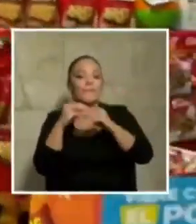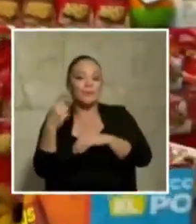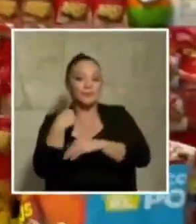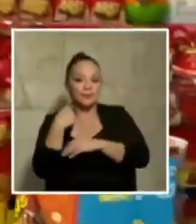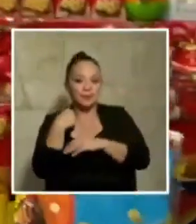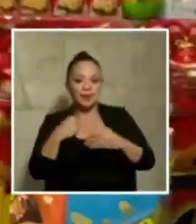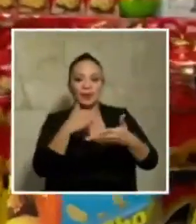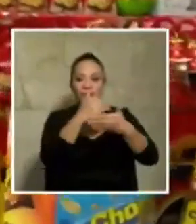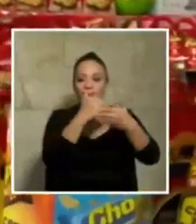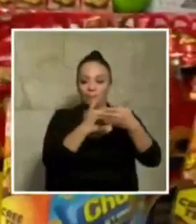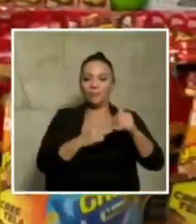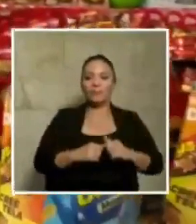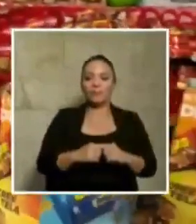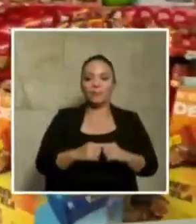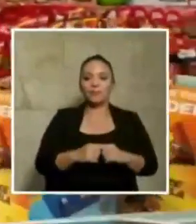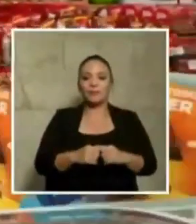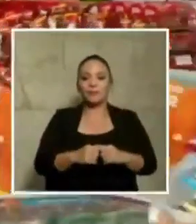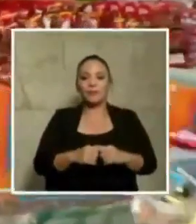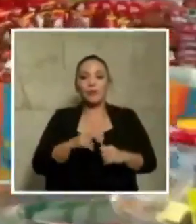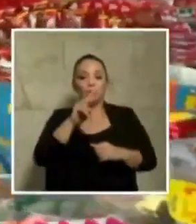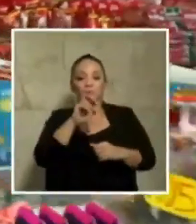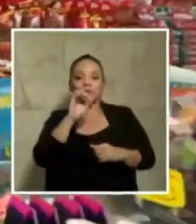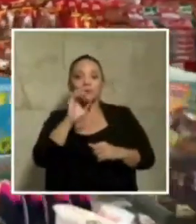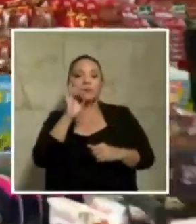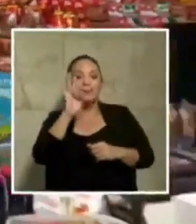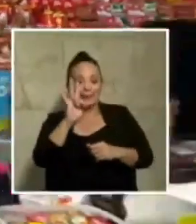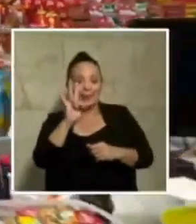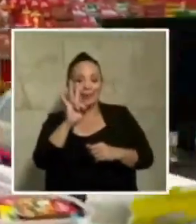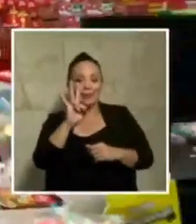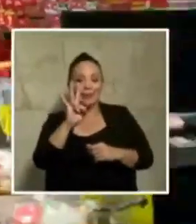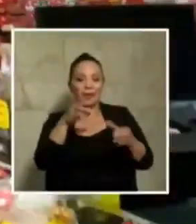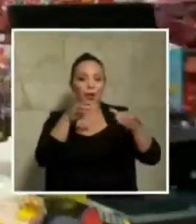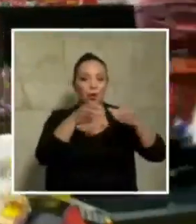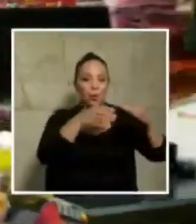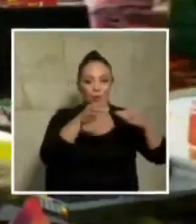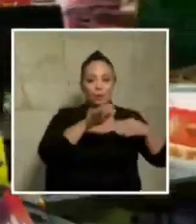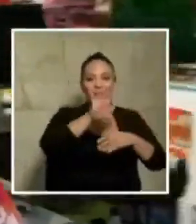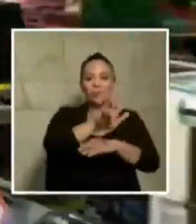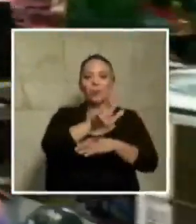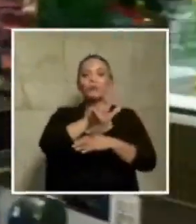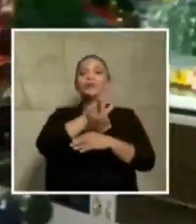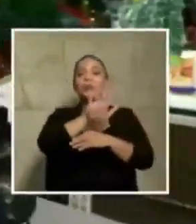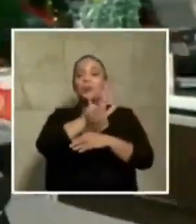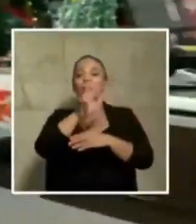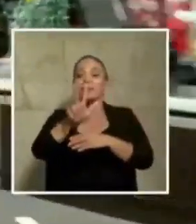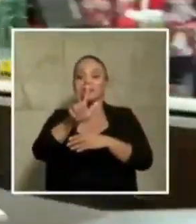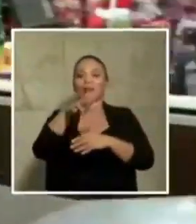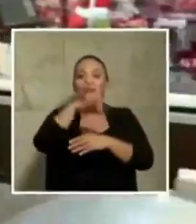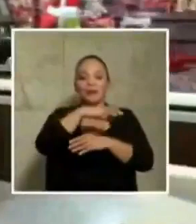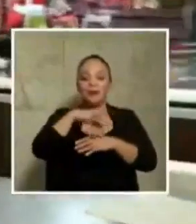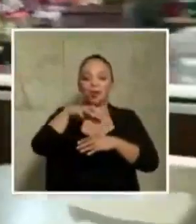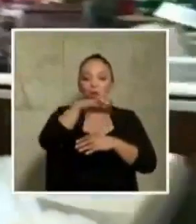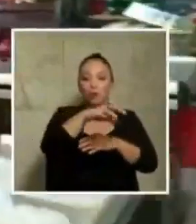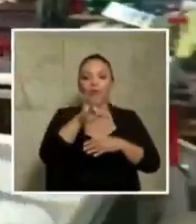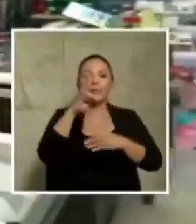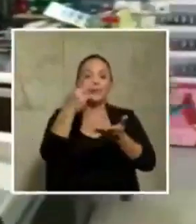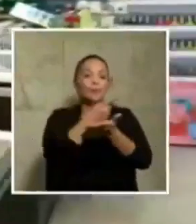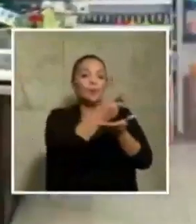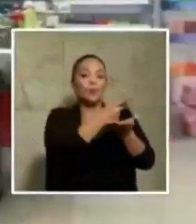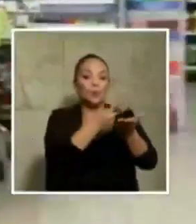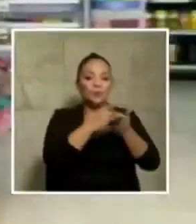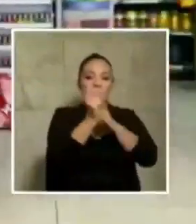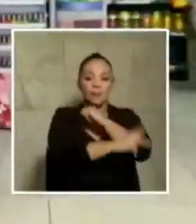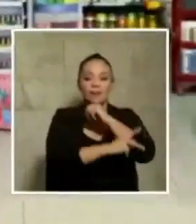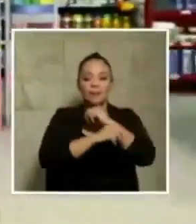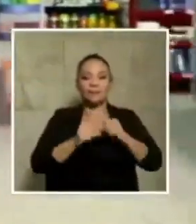los recopilamos para 207 comercios en 53 cantones de las 7 provincias del país, para un grupo de